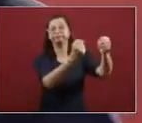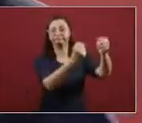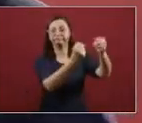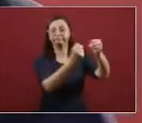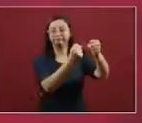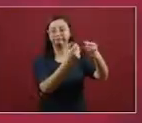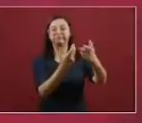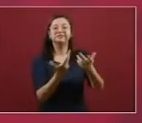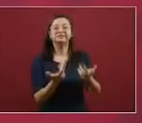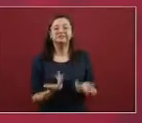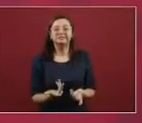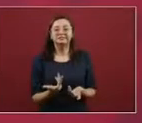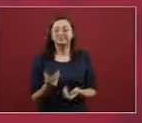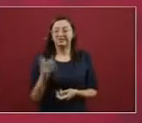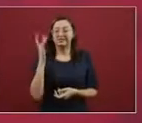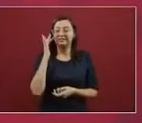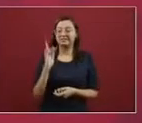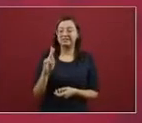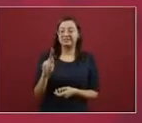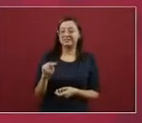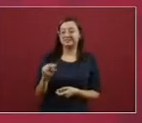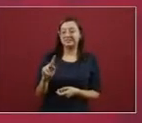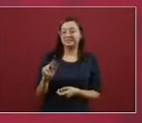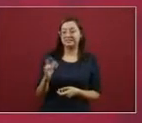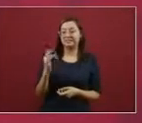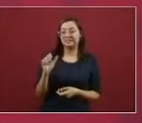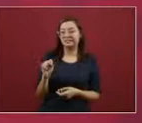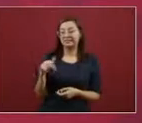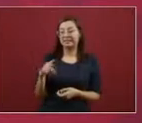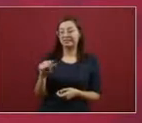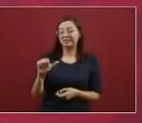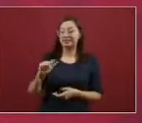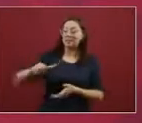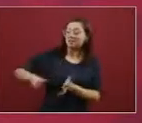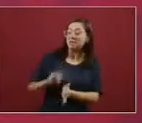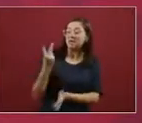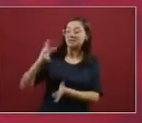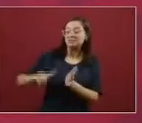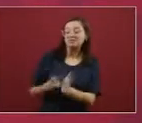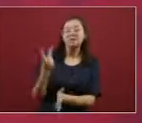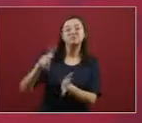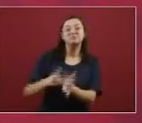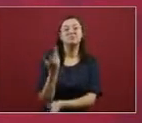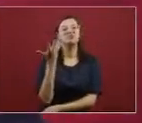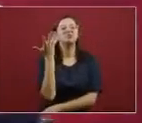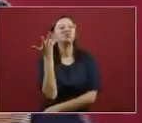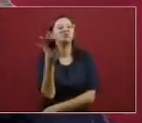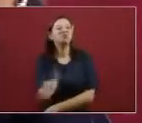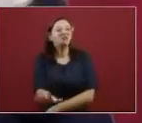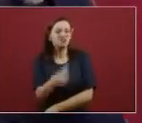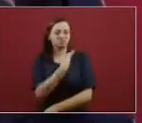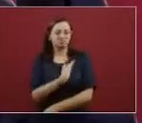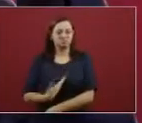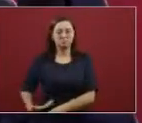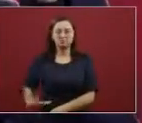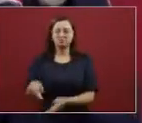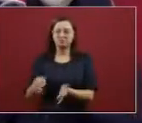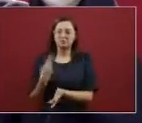santana había sido diez veces presidente de mexico entonces si se tiene que